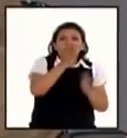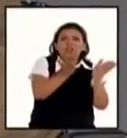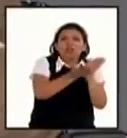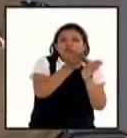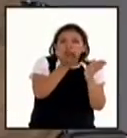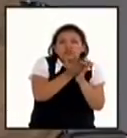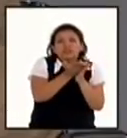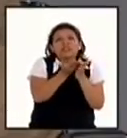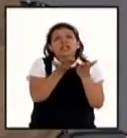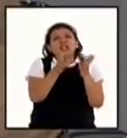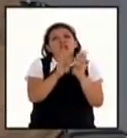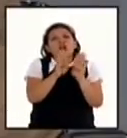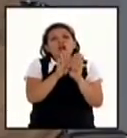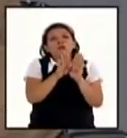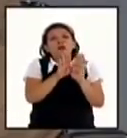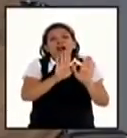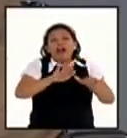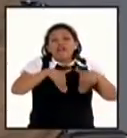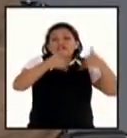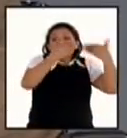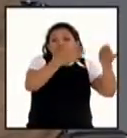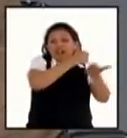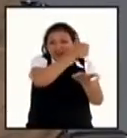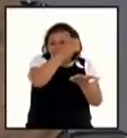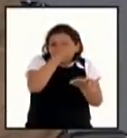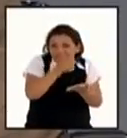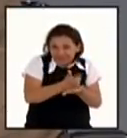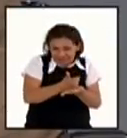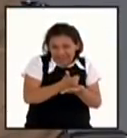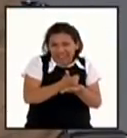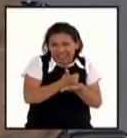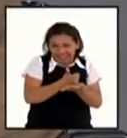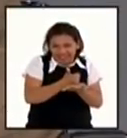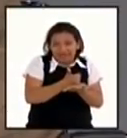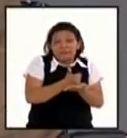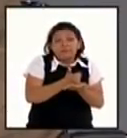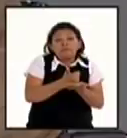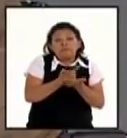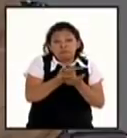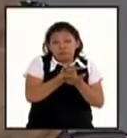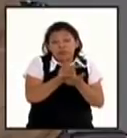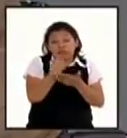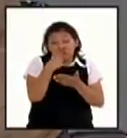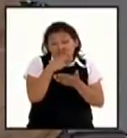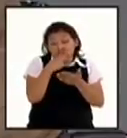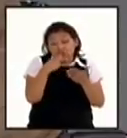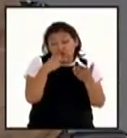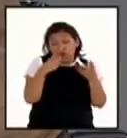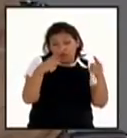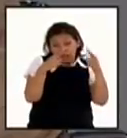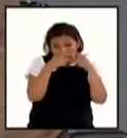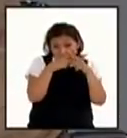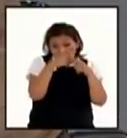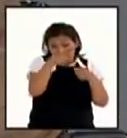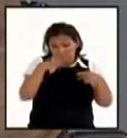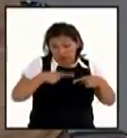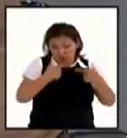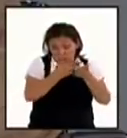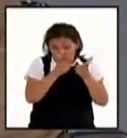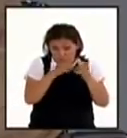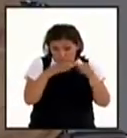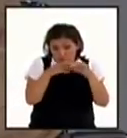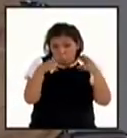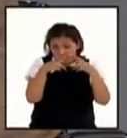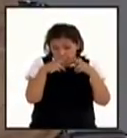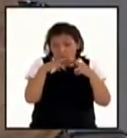posición, podríamos decir, muy periférica a la ciudad, en que el templo, que para los mormones es algo muy importante, pues